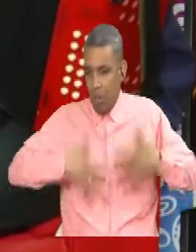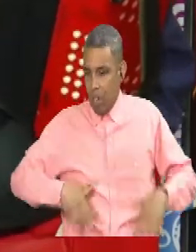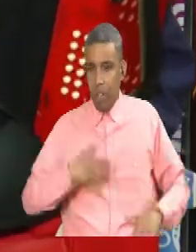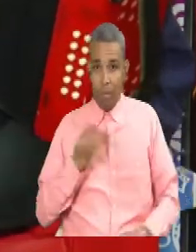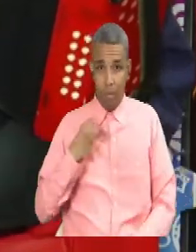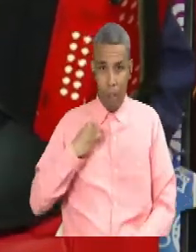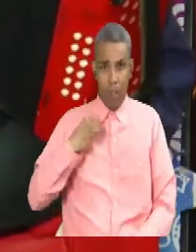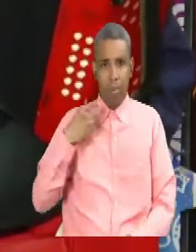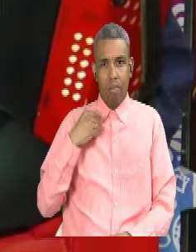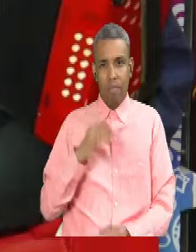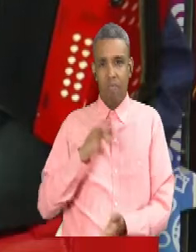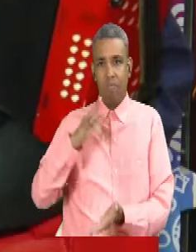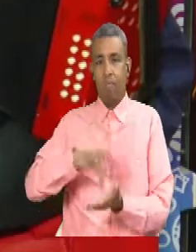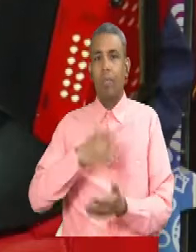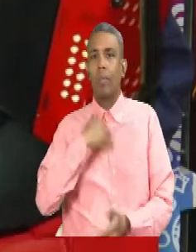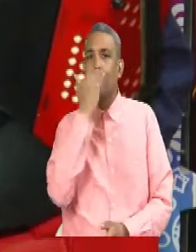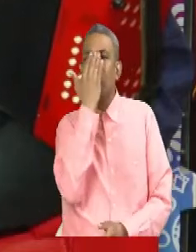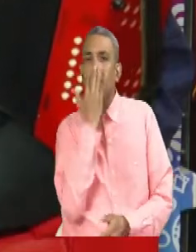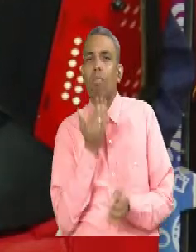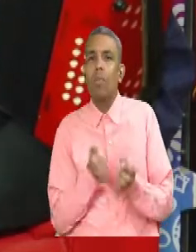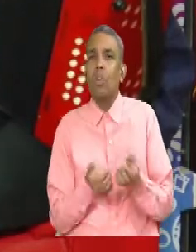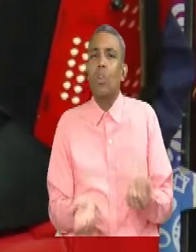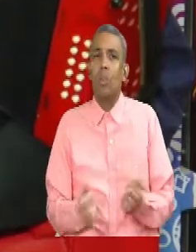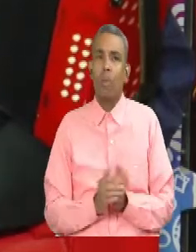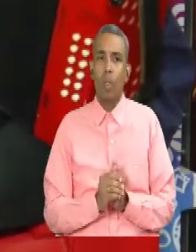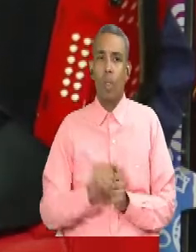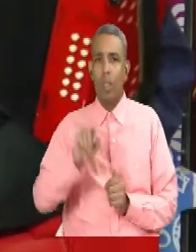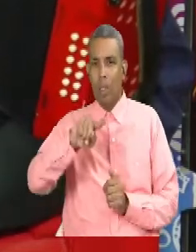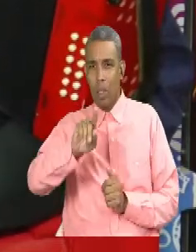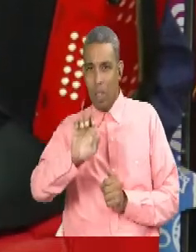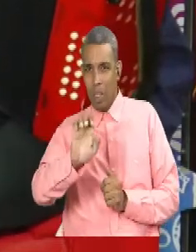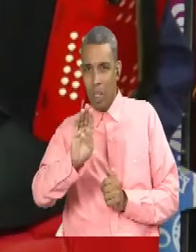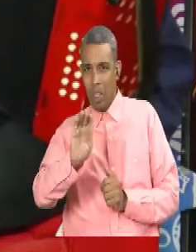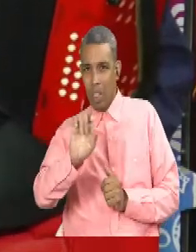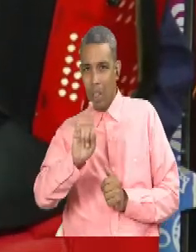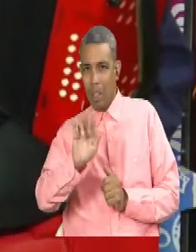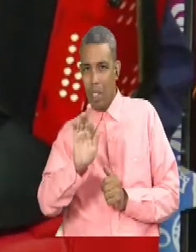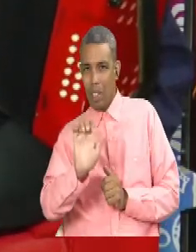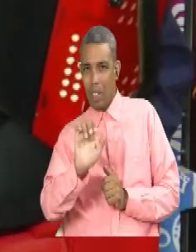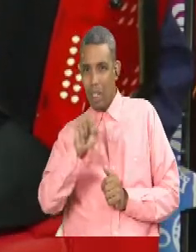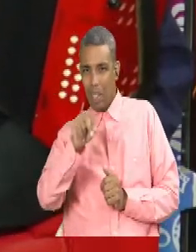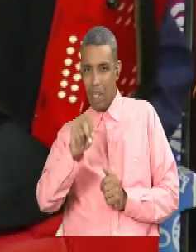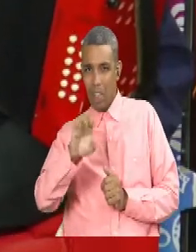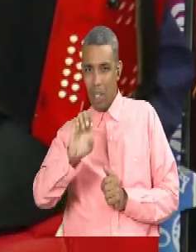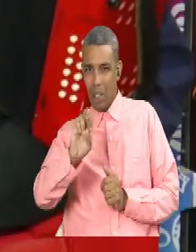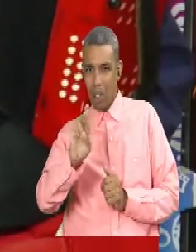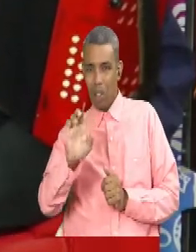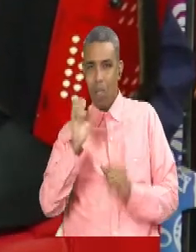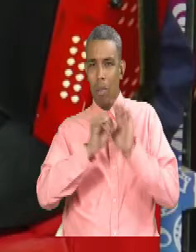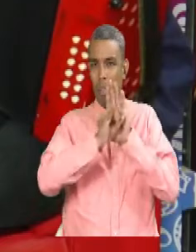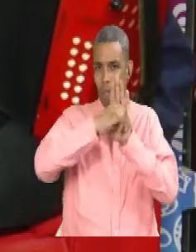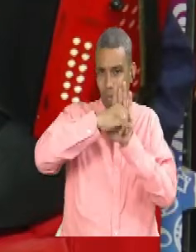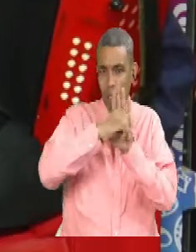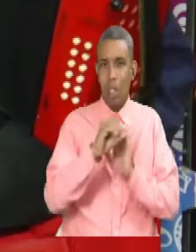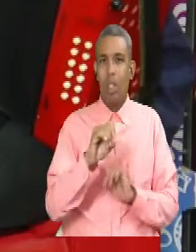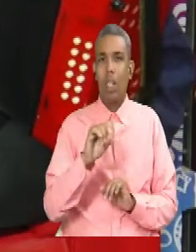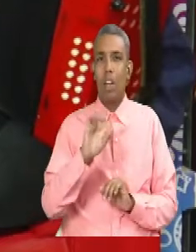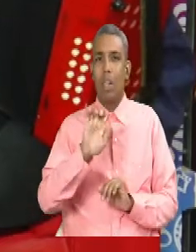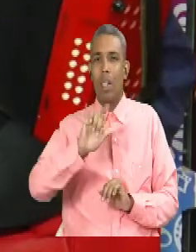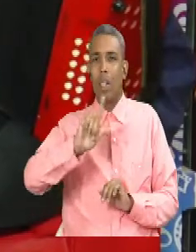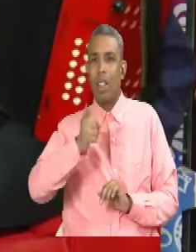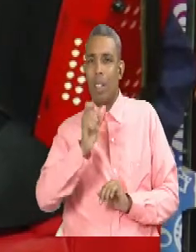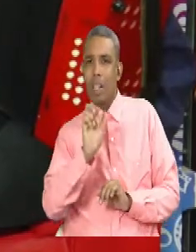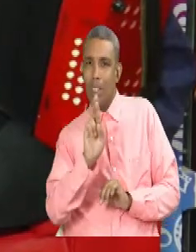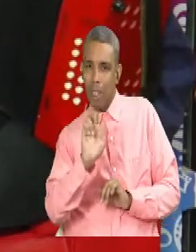Bueno, yo aparezco en el Face como Sebastián Corredor, en el Instagram me consiguen como el Gran Sebastián